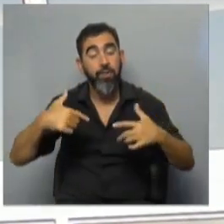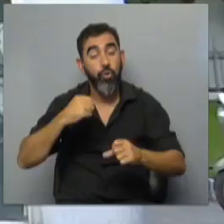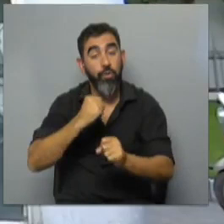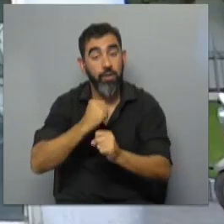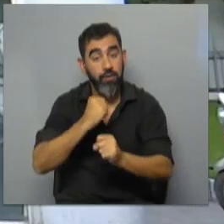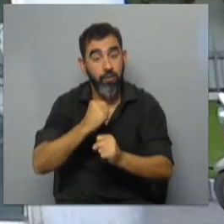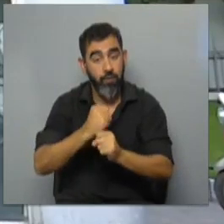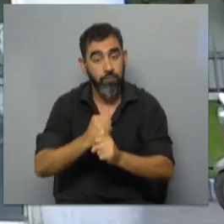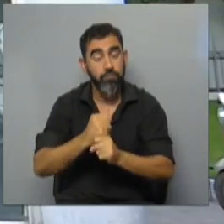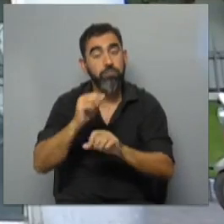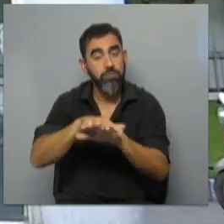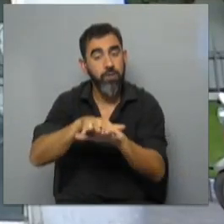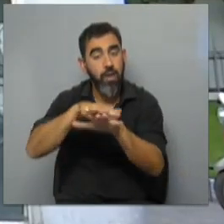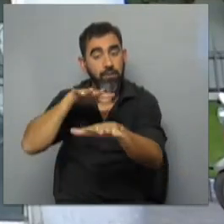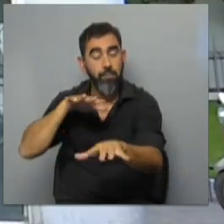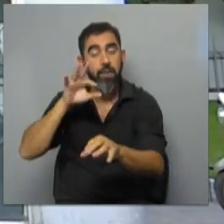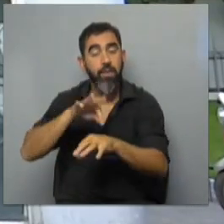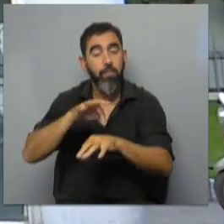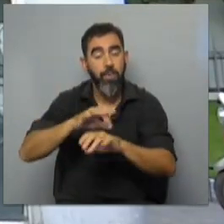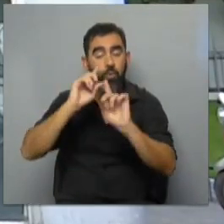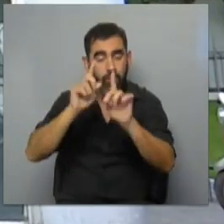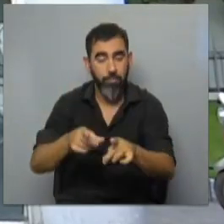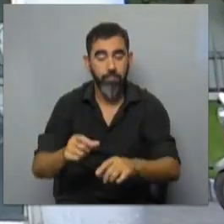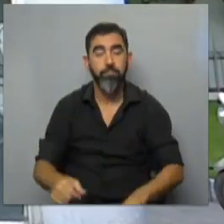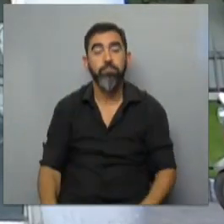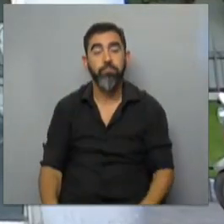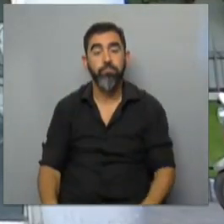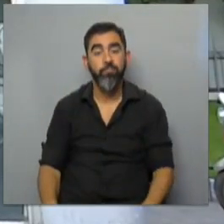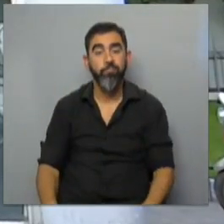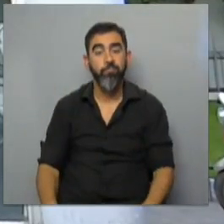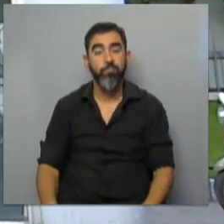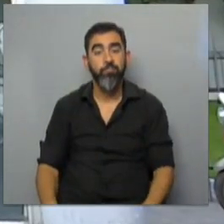de trabajo y una asamblea de los médicos de la ex mutualista